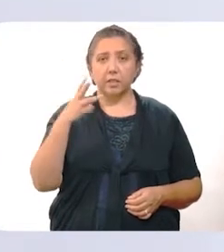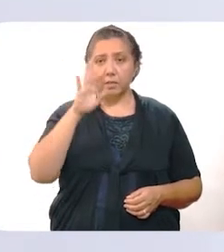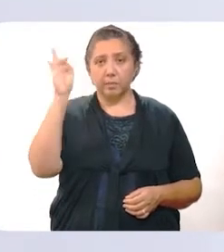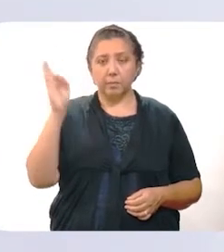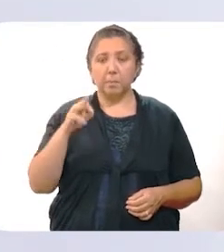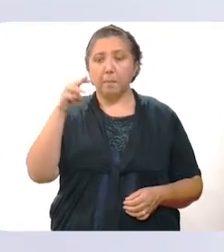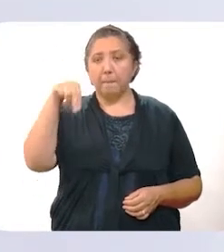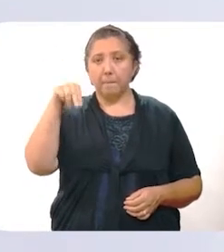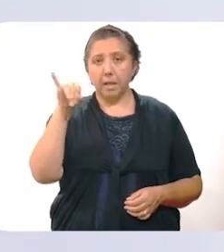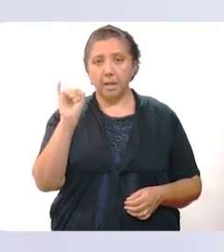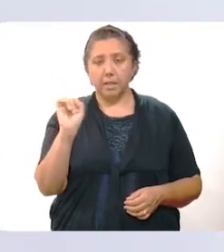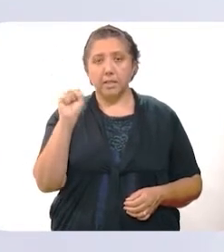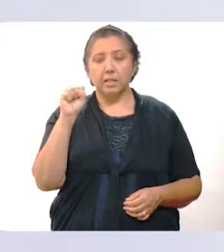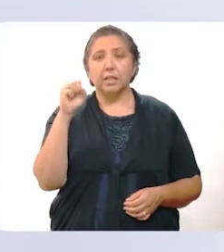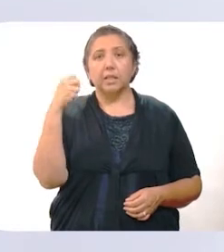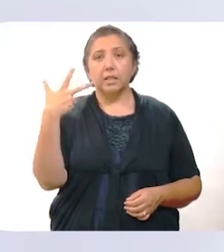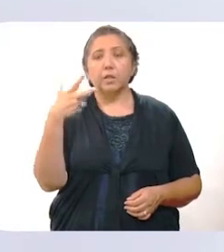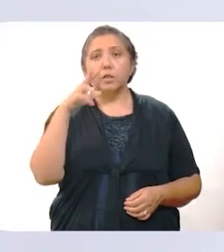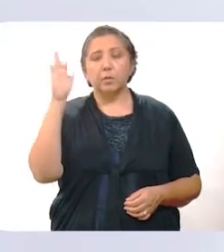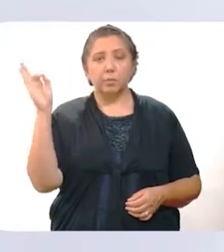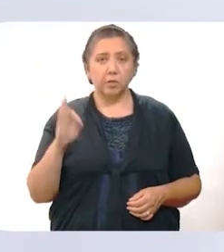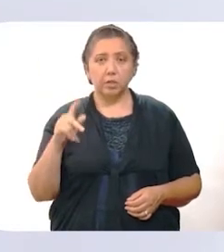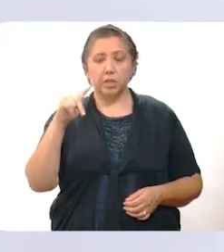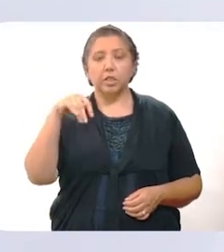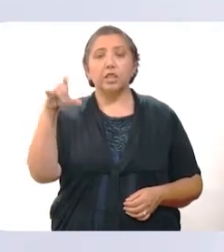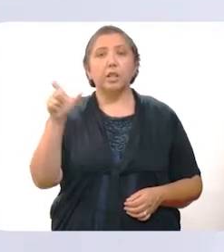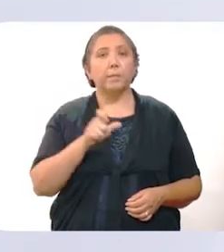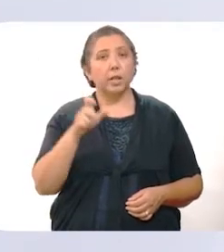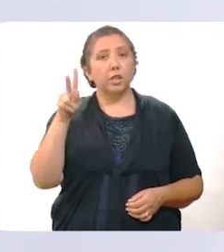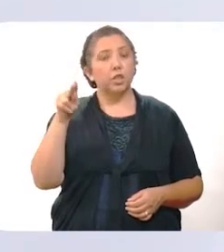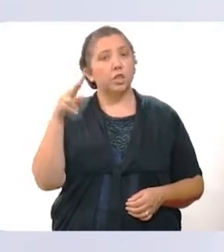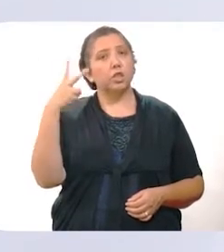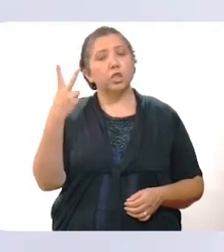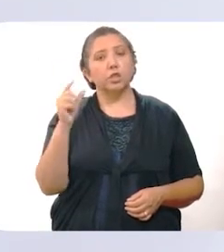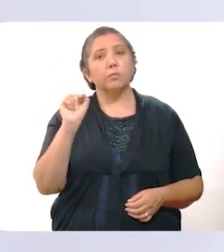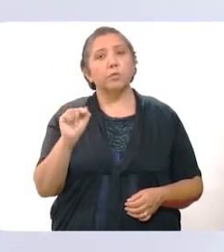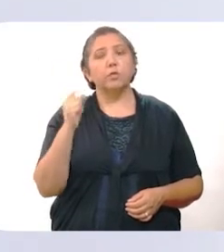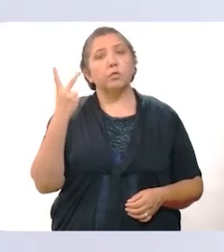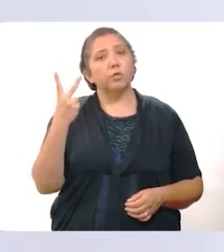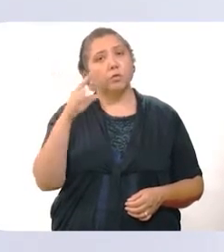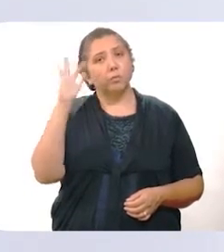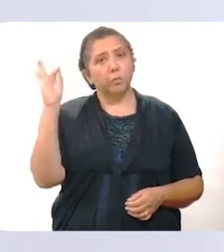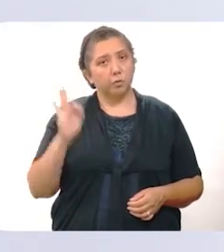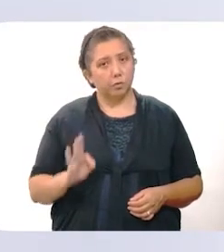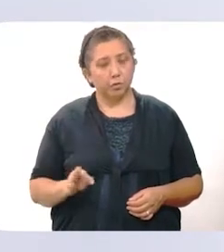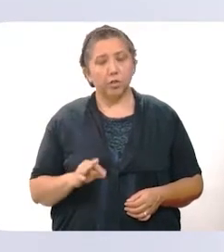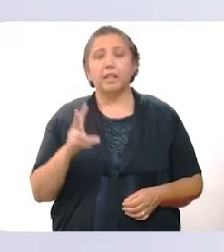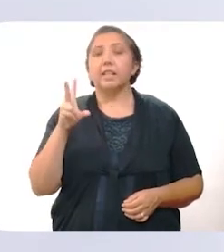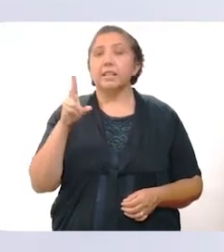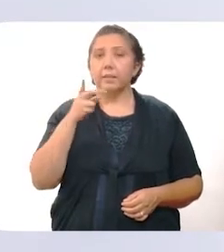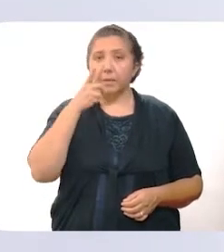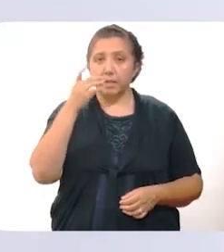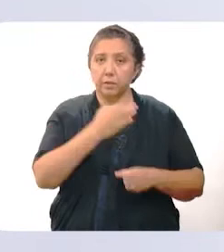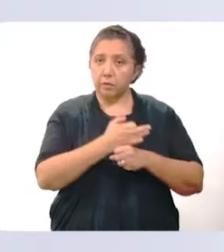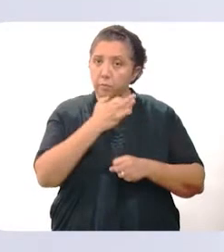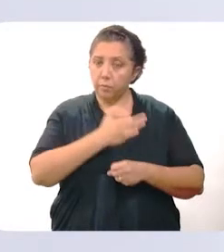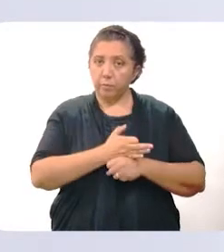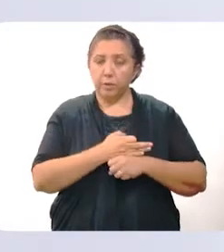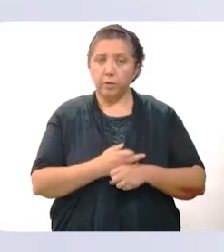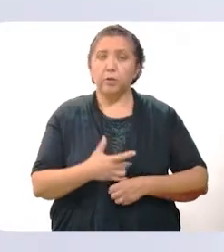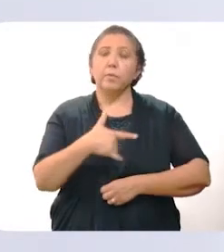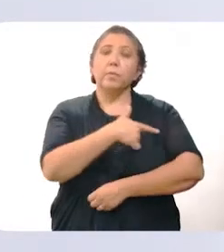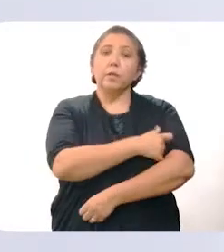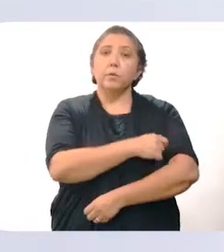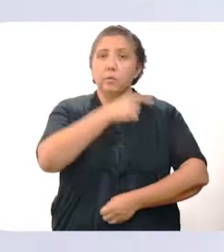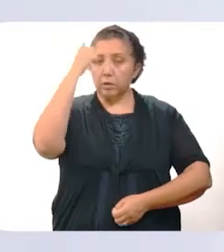75.3%, Maní 68% y Temax con 82.2%. También en estos momentos se está